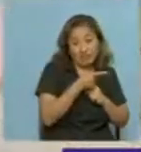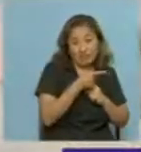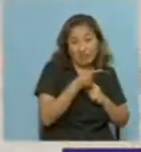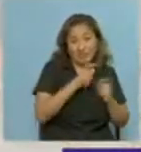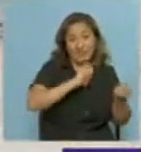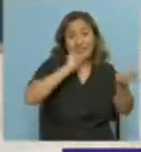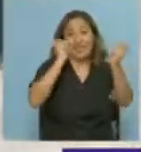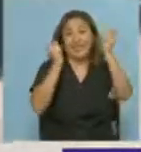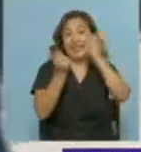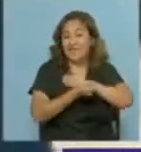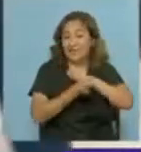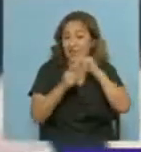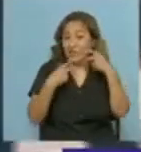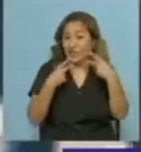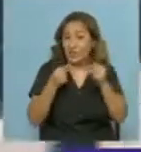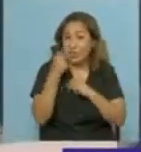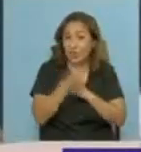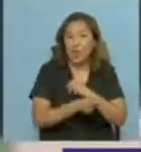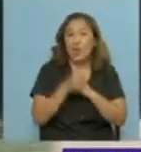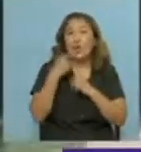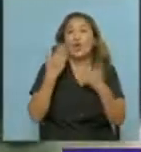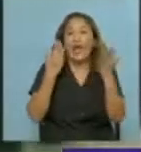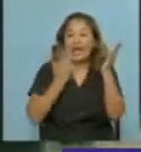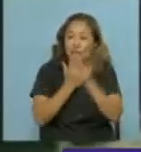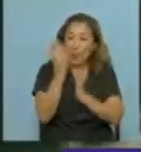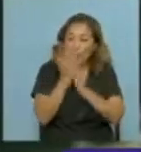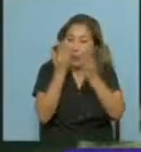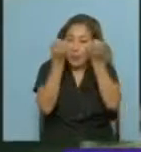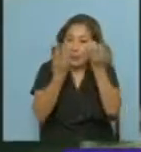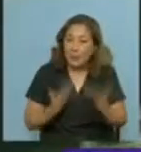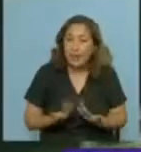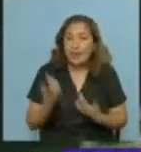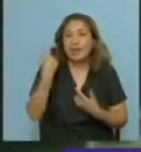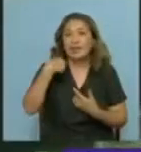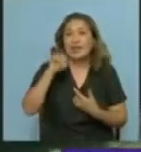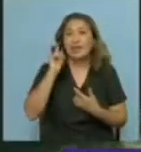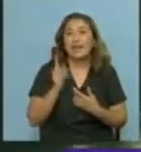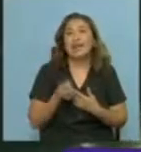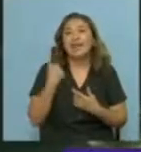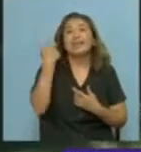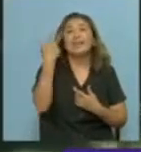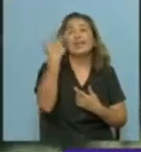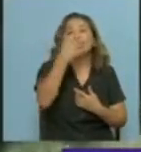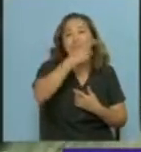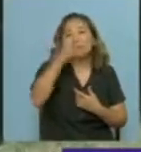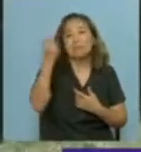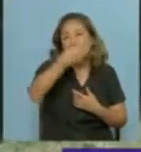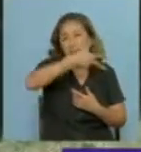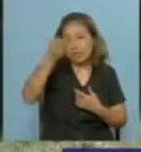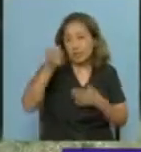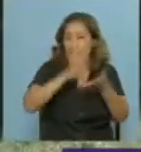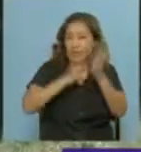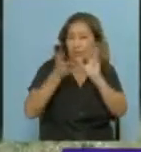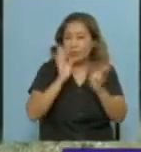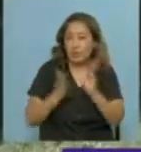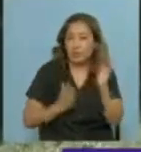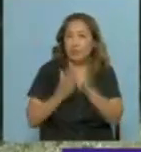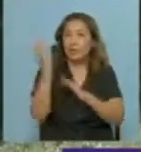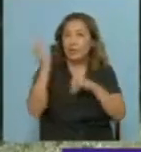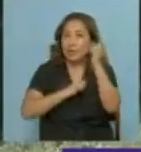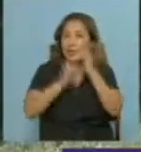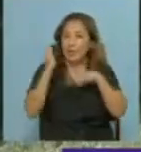dirección de norte a sur, que es como deben tomar. 3 semanas va a durar aproximadamente